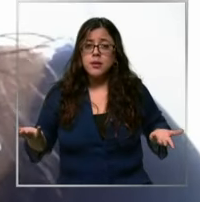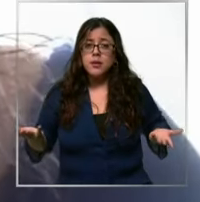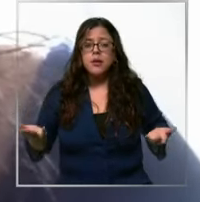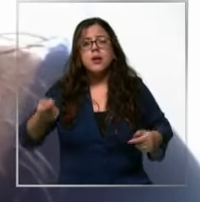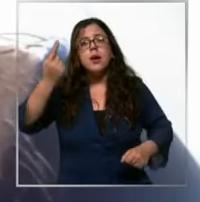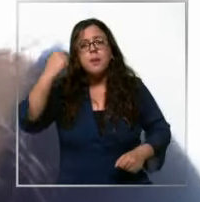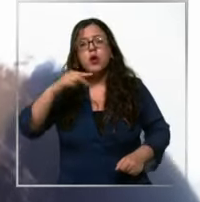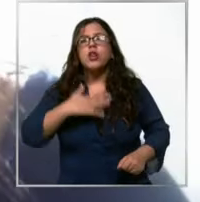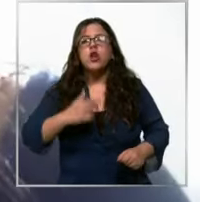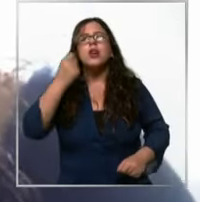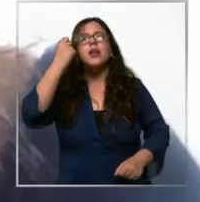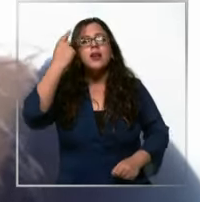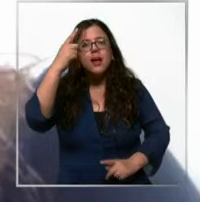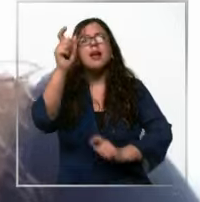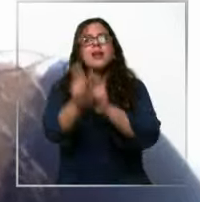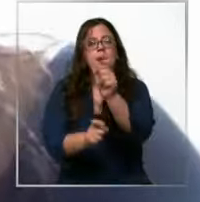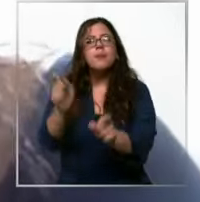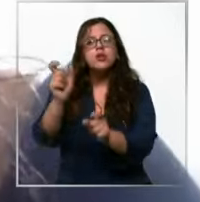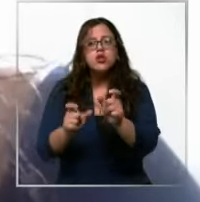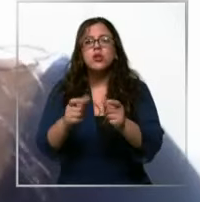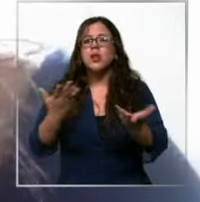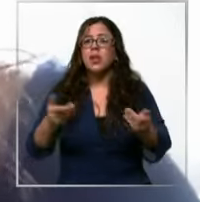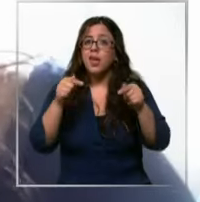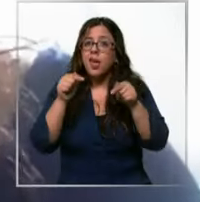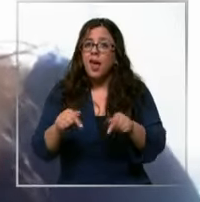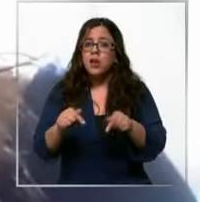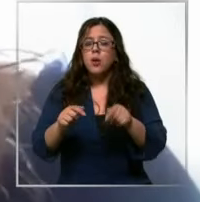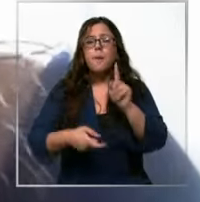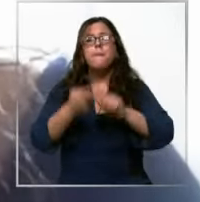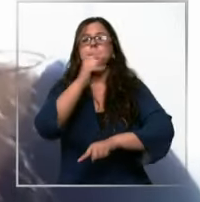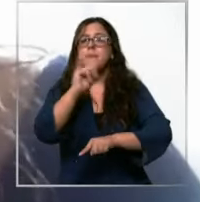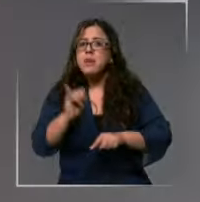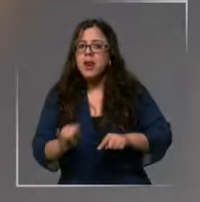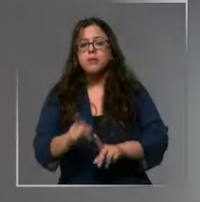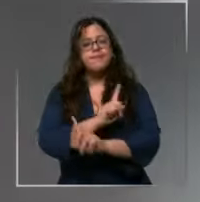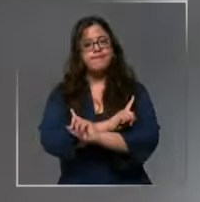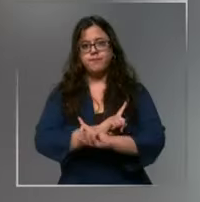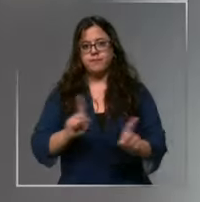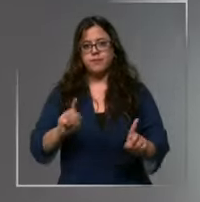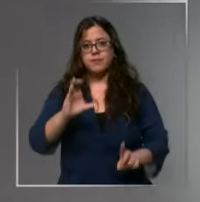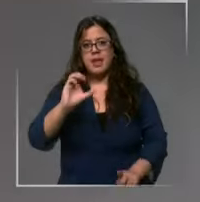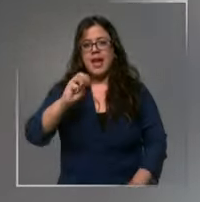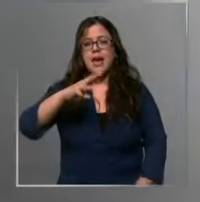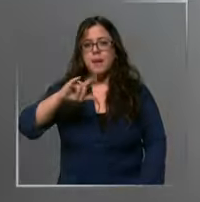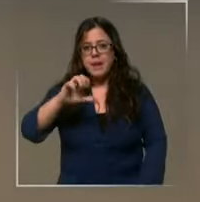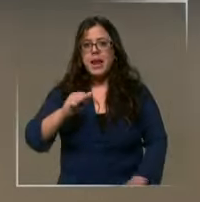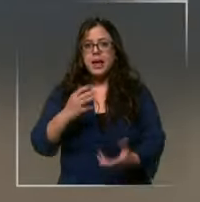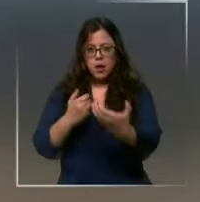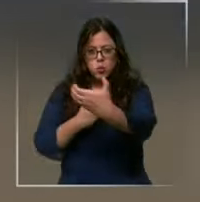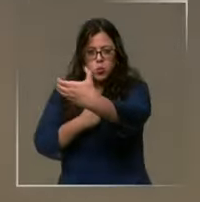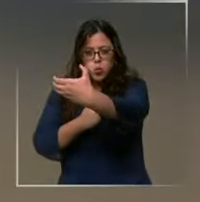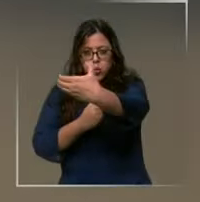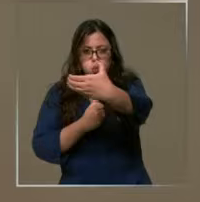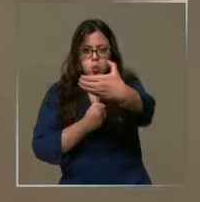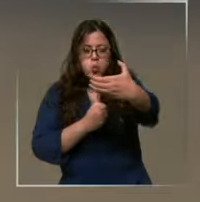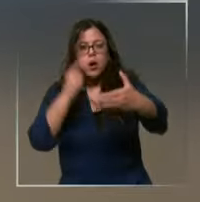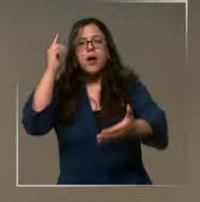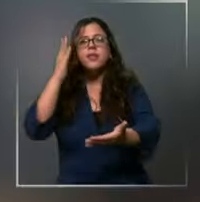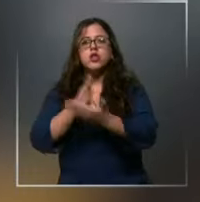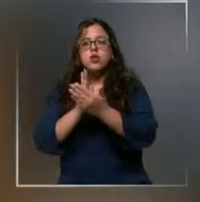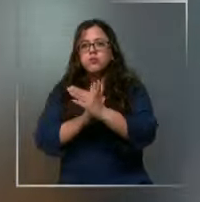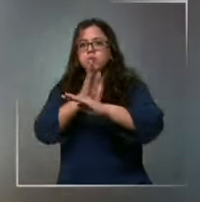pero igual quiero que la gente me entienda que no es primera vez que hacen esto. Camila fue quien grabó este video. Decidió ir a